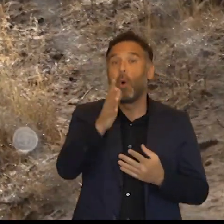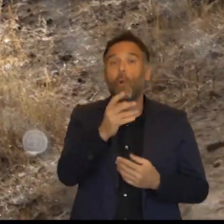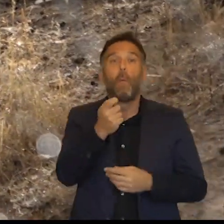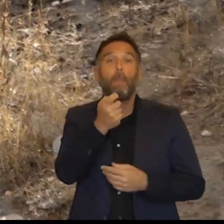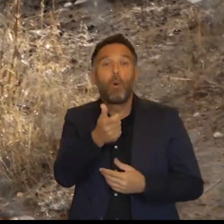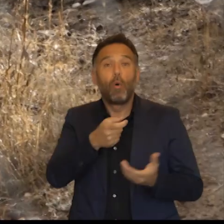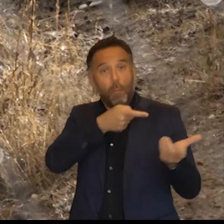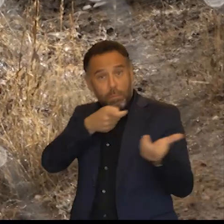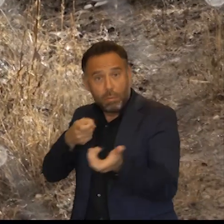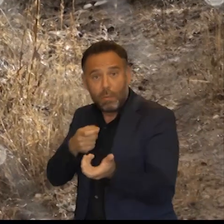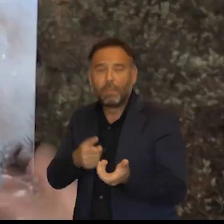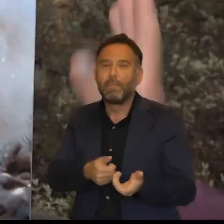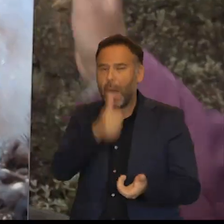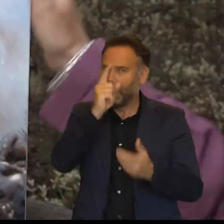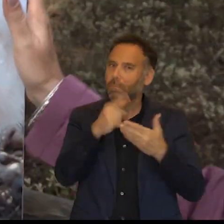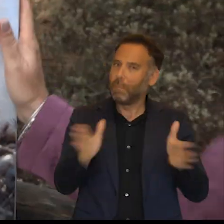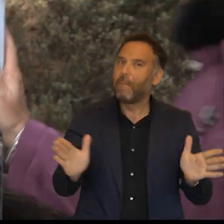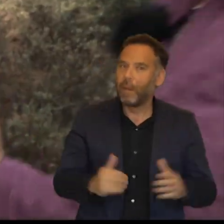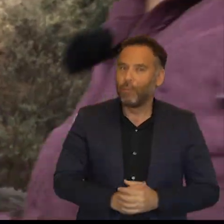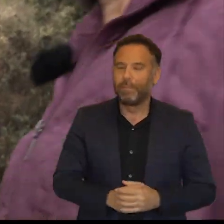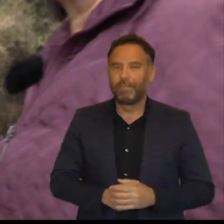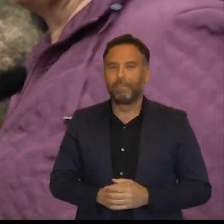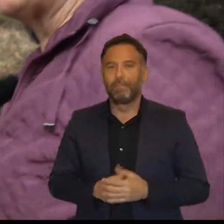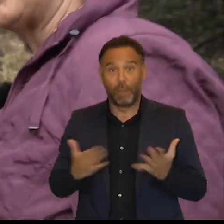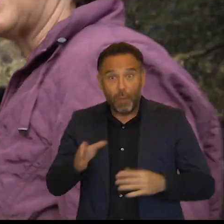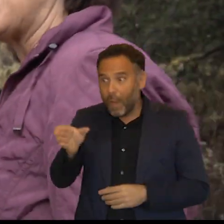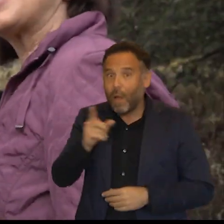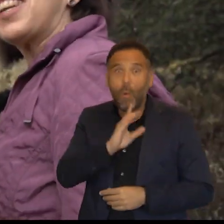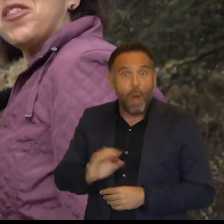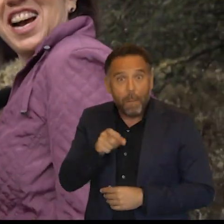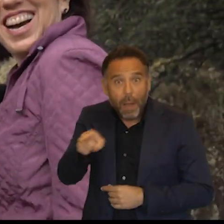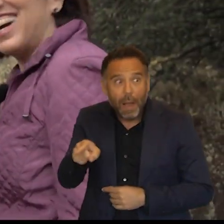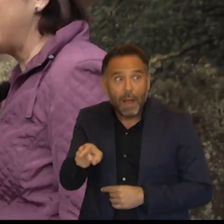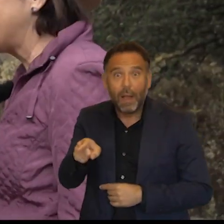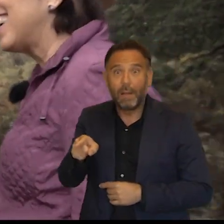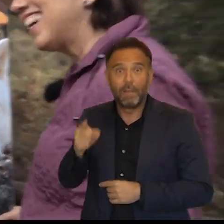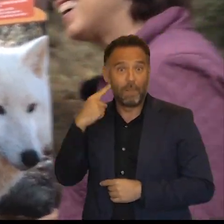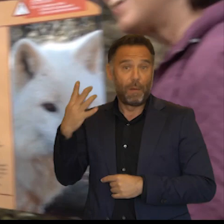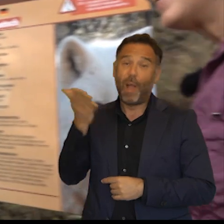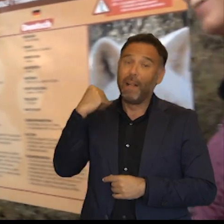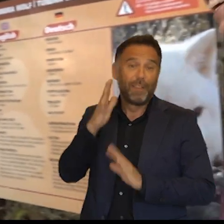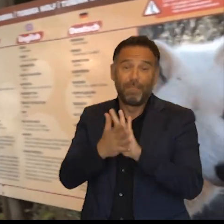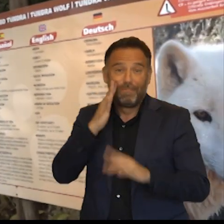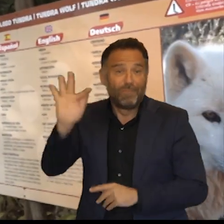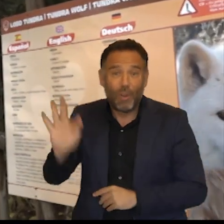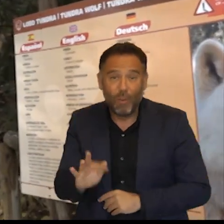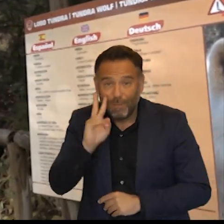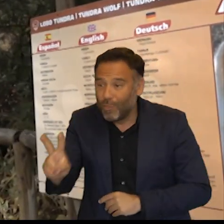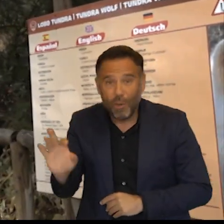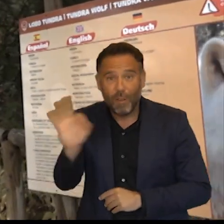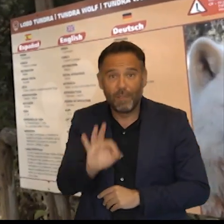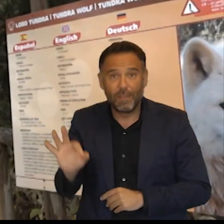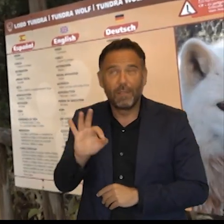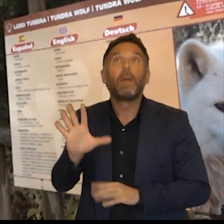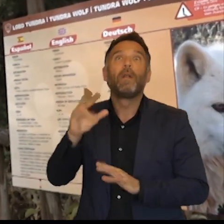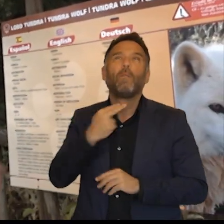más abiertos. Bueno, entonces esta es la guapa de la película que nos salió. Esa es la guapa que hemos escuchado, sí. Pero